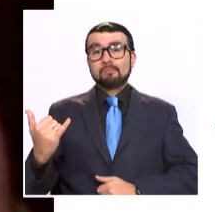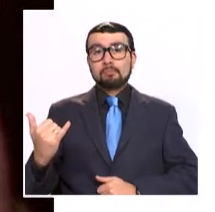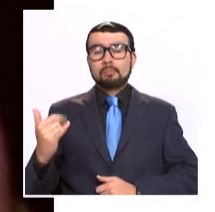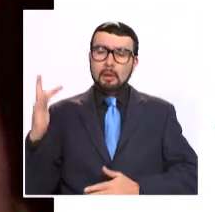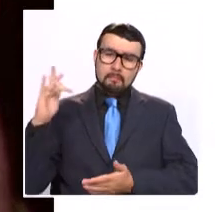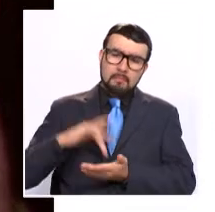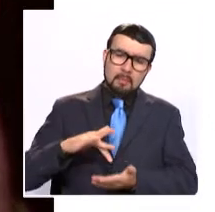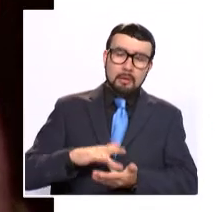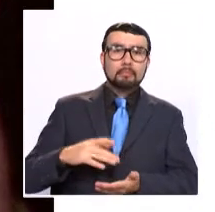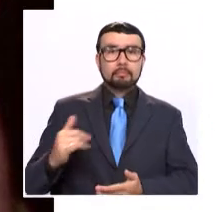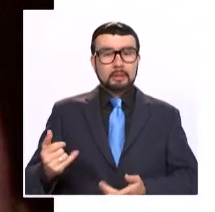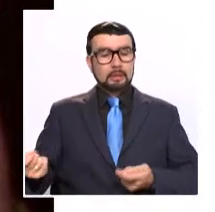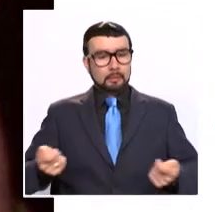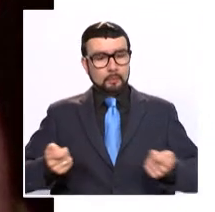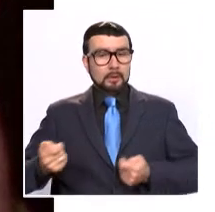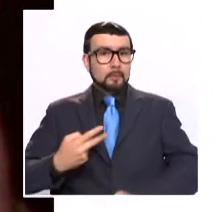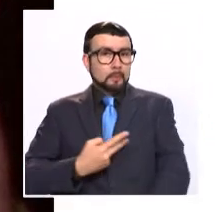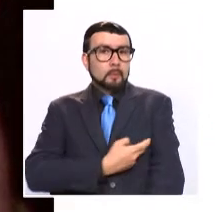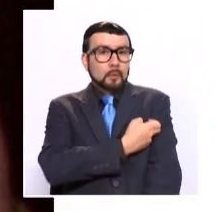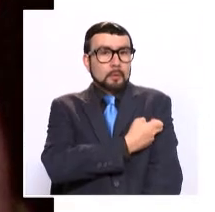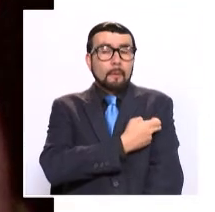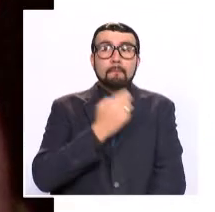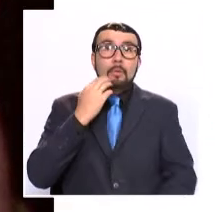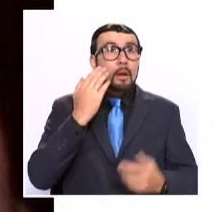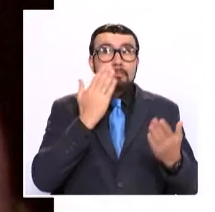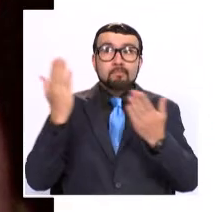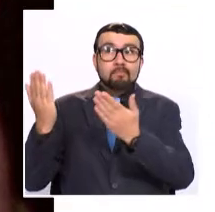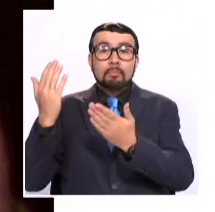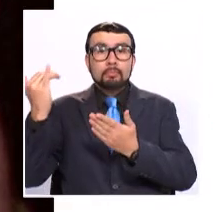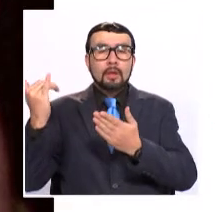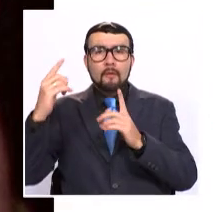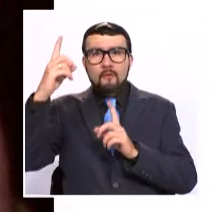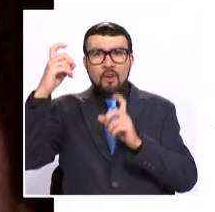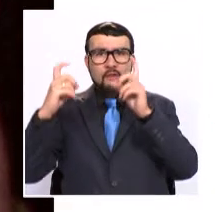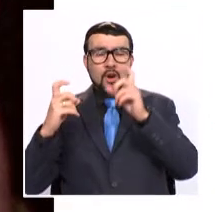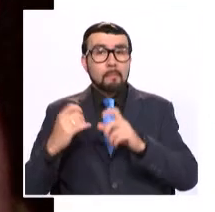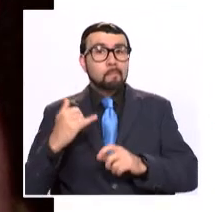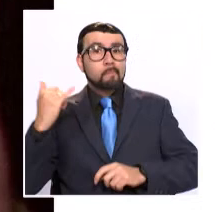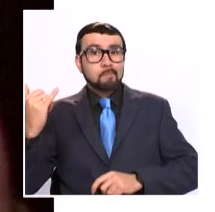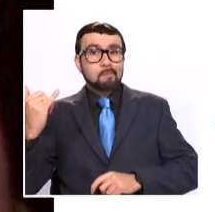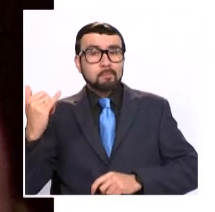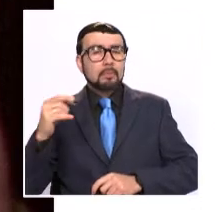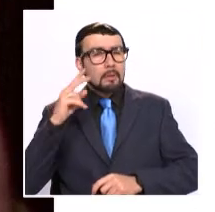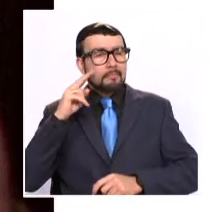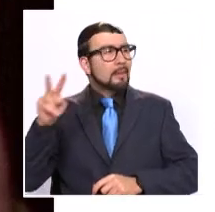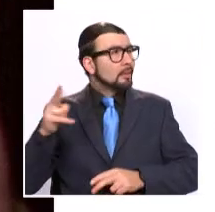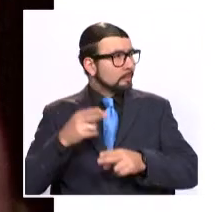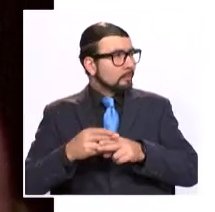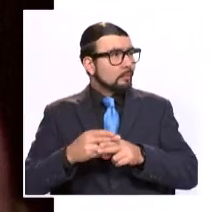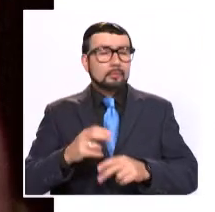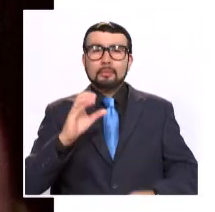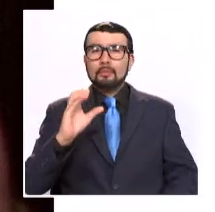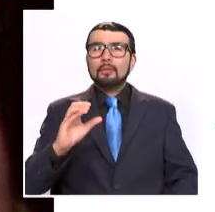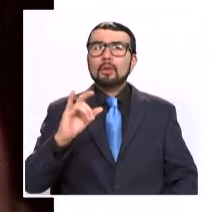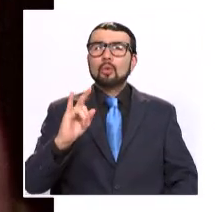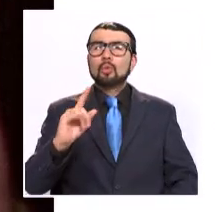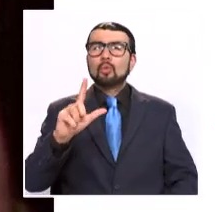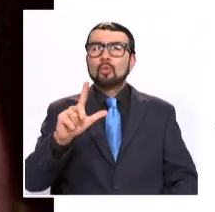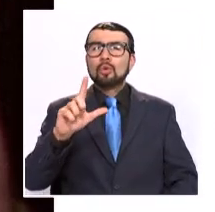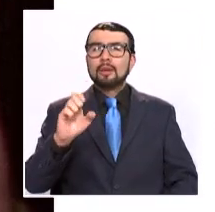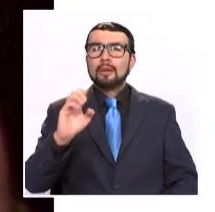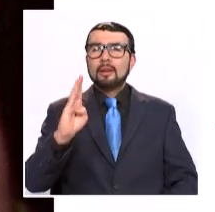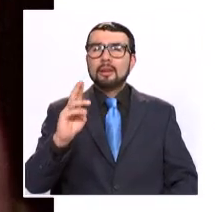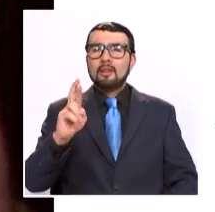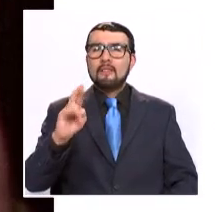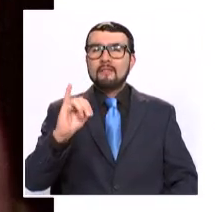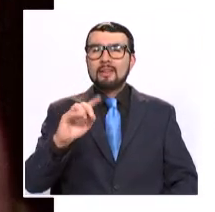acceder a este tipo de vacunas. Entonces, ahí vemos en la foto, por ejemplo, la famosa culebrilla, que es pues unas